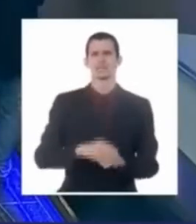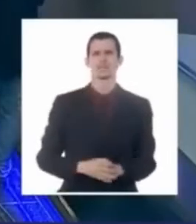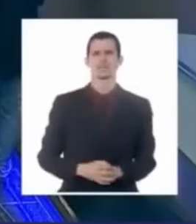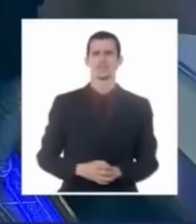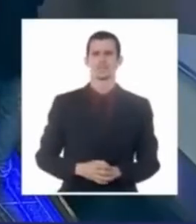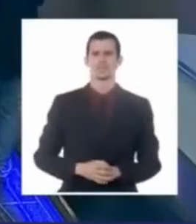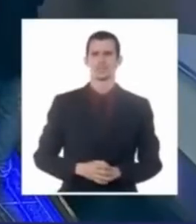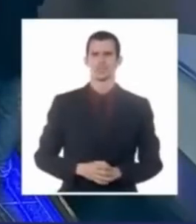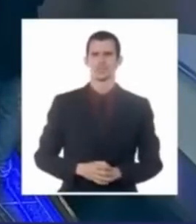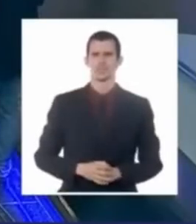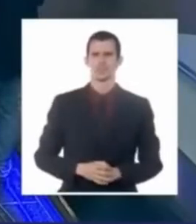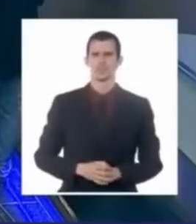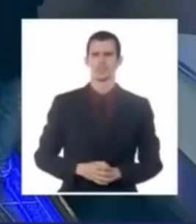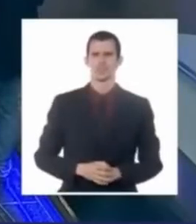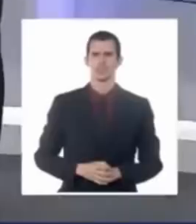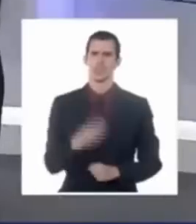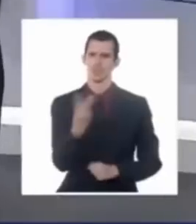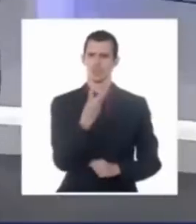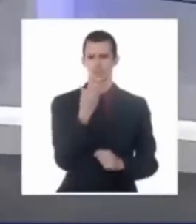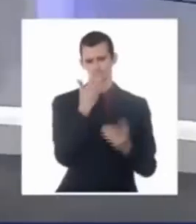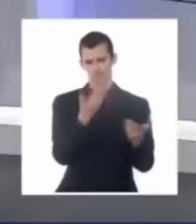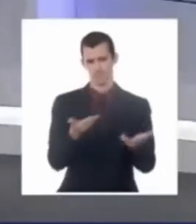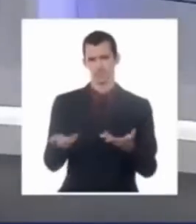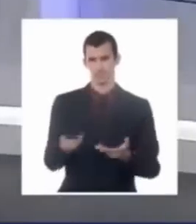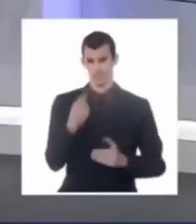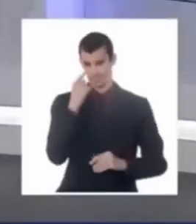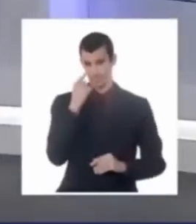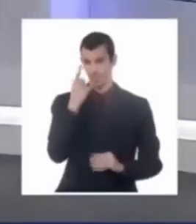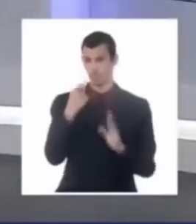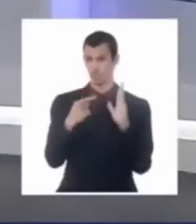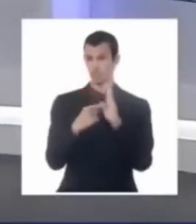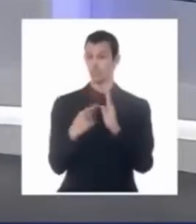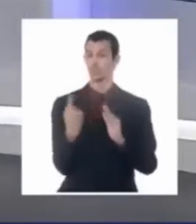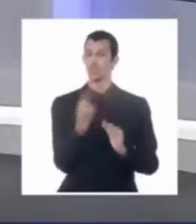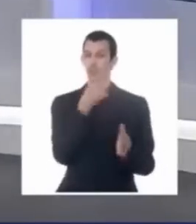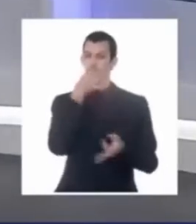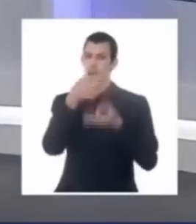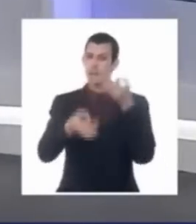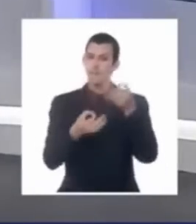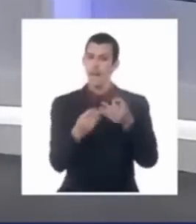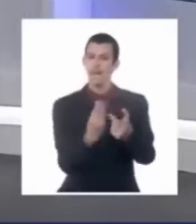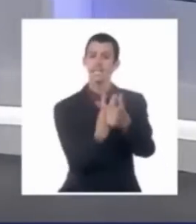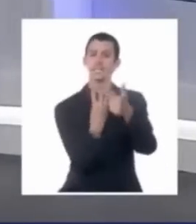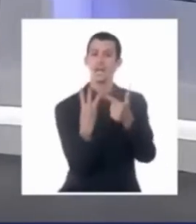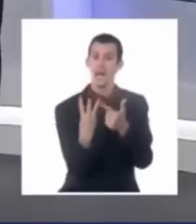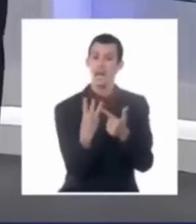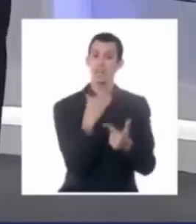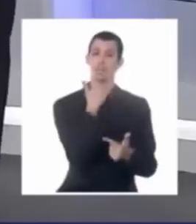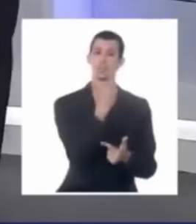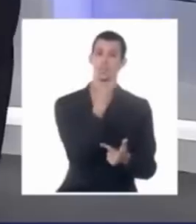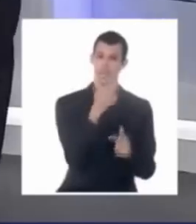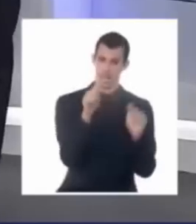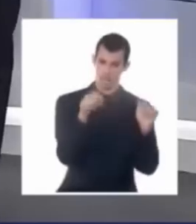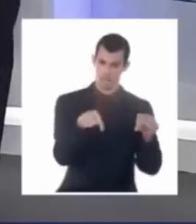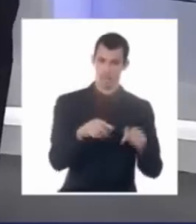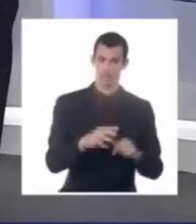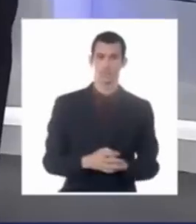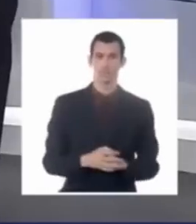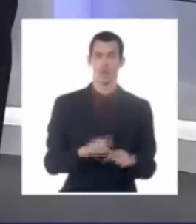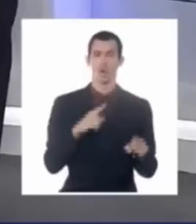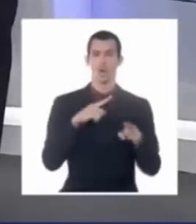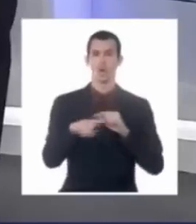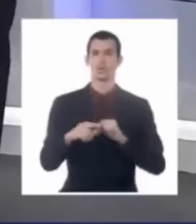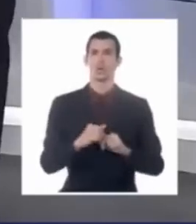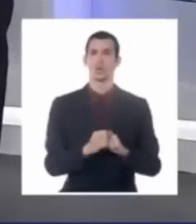hacemos Cuba Muchas gracias fíjense que estamos hablando de tres órganos tres grandes órganos a la policía la instrucción